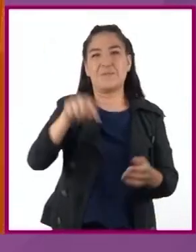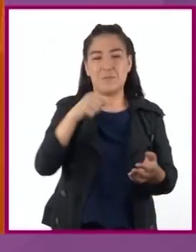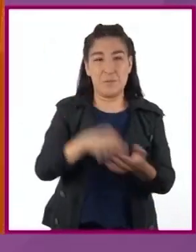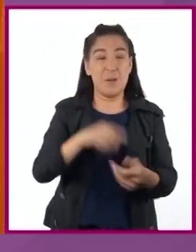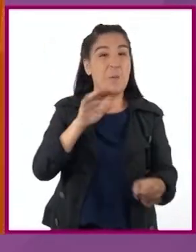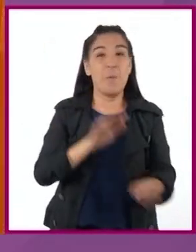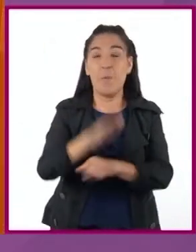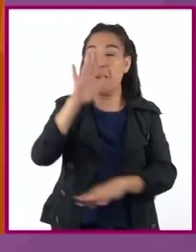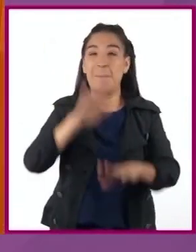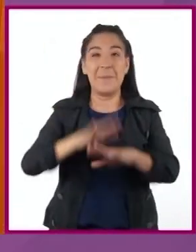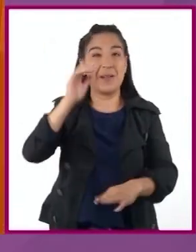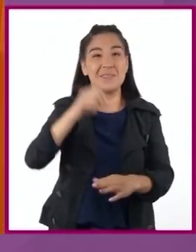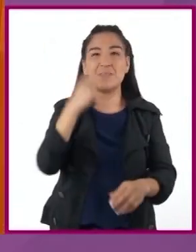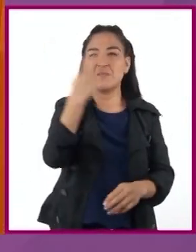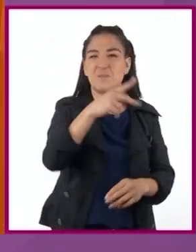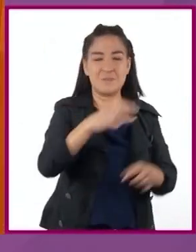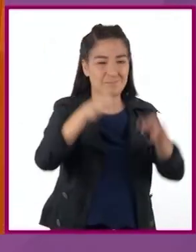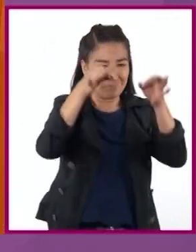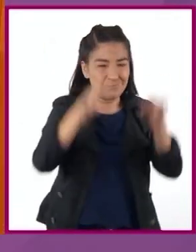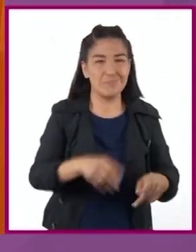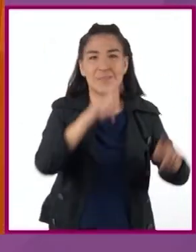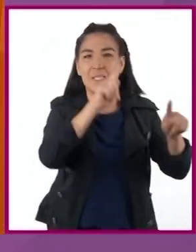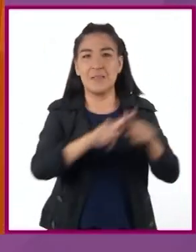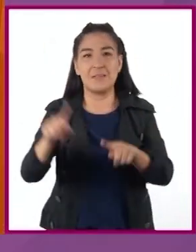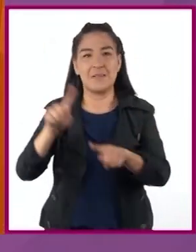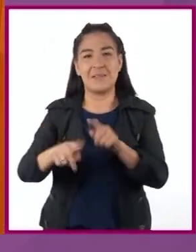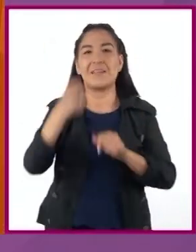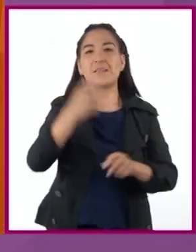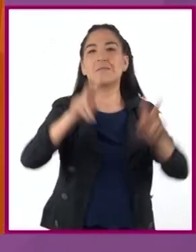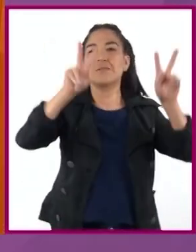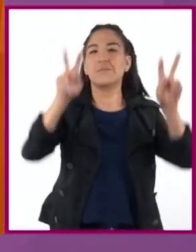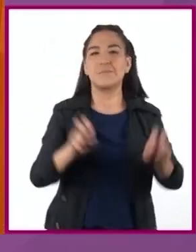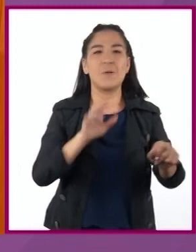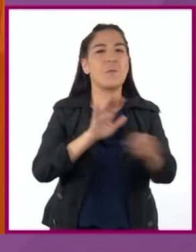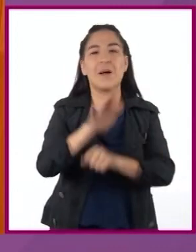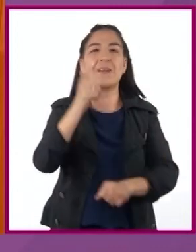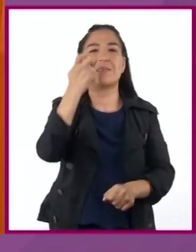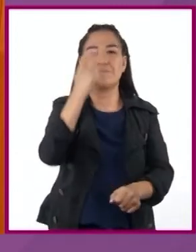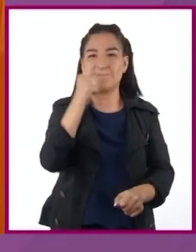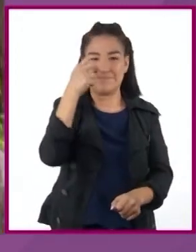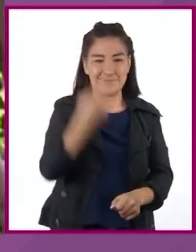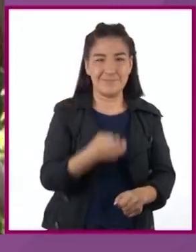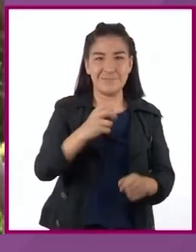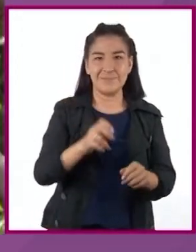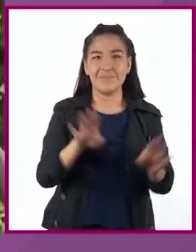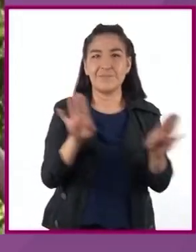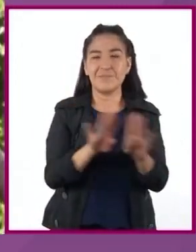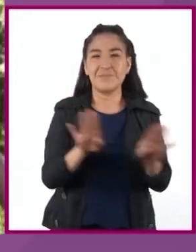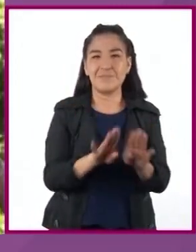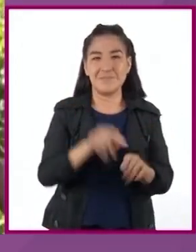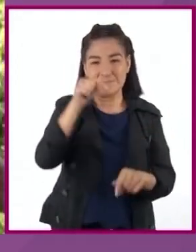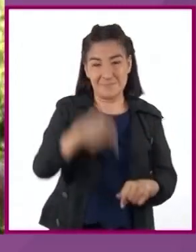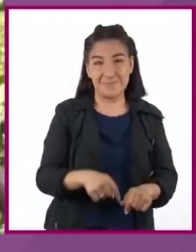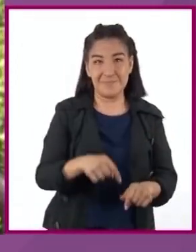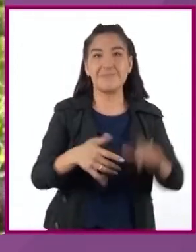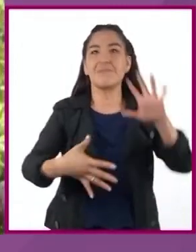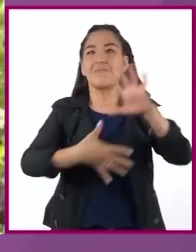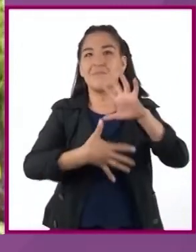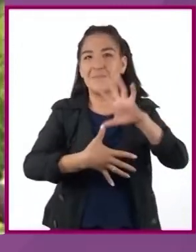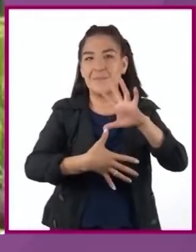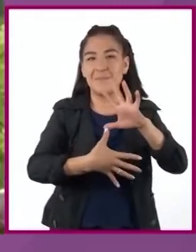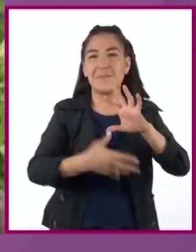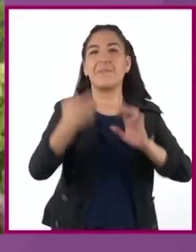que tiene como sello la diversidad, es el tema que define a Mesoamérica, es